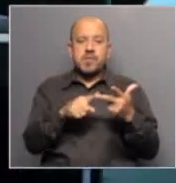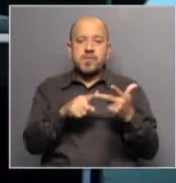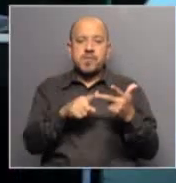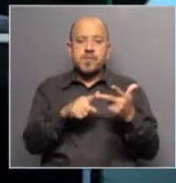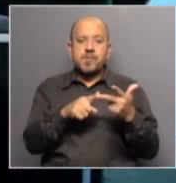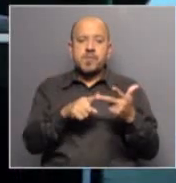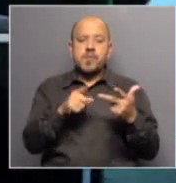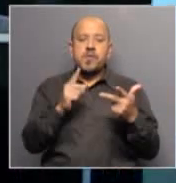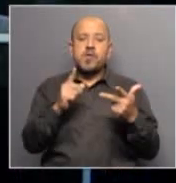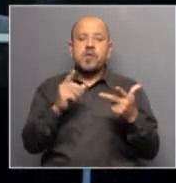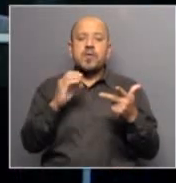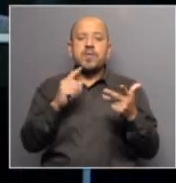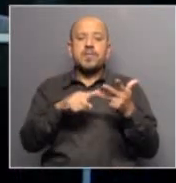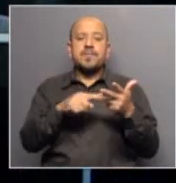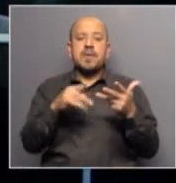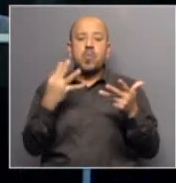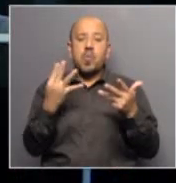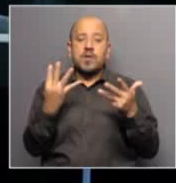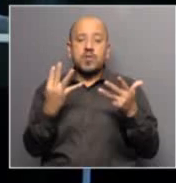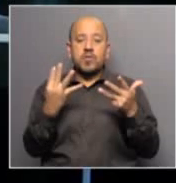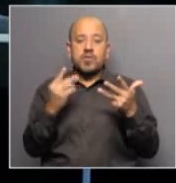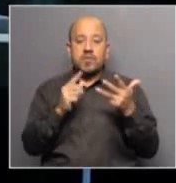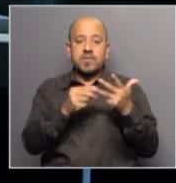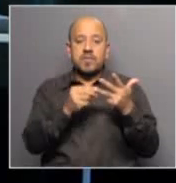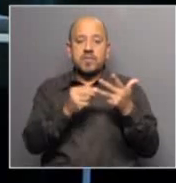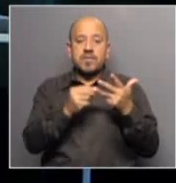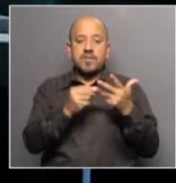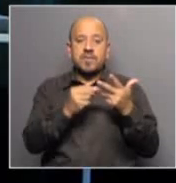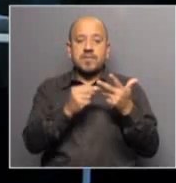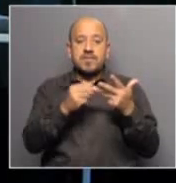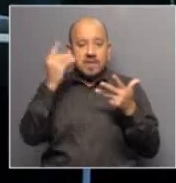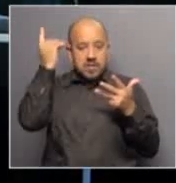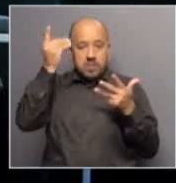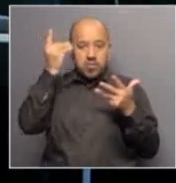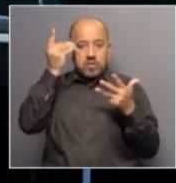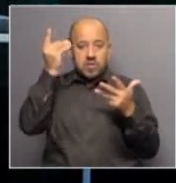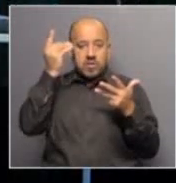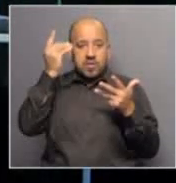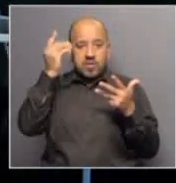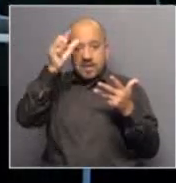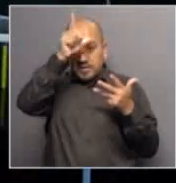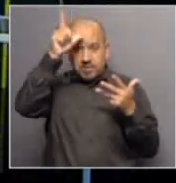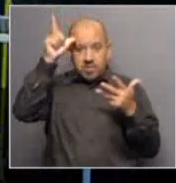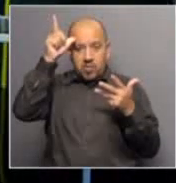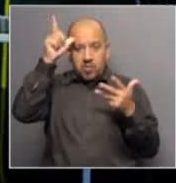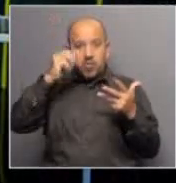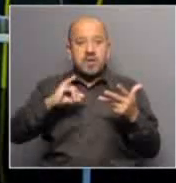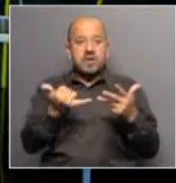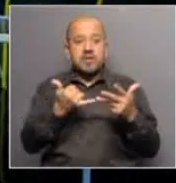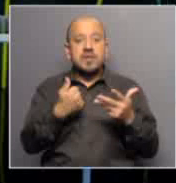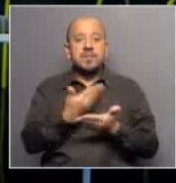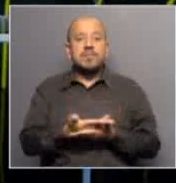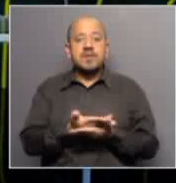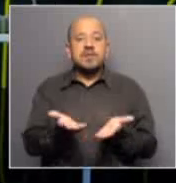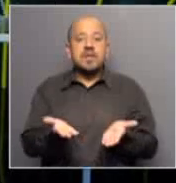José Carlos Cardoso, y el cuarto fue el diputado Luis Lacalle Pou, que ya había presentado un